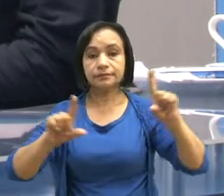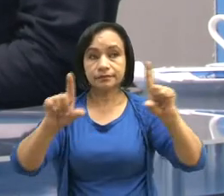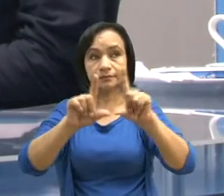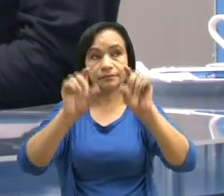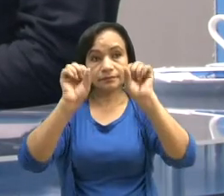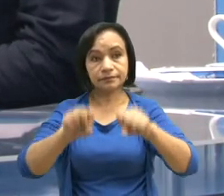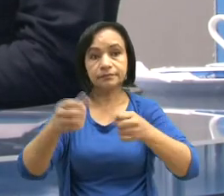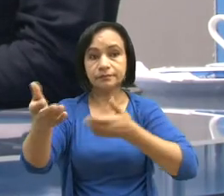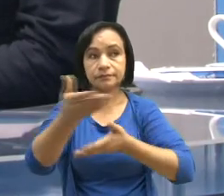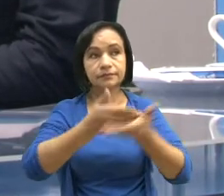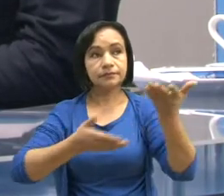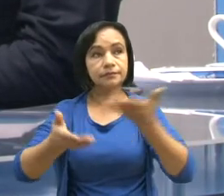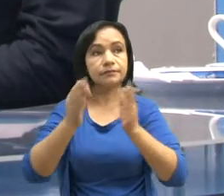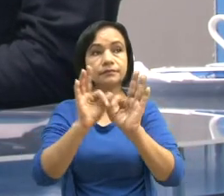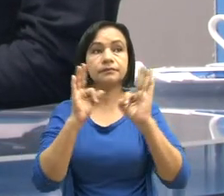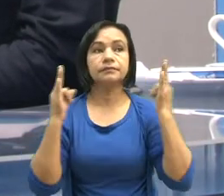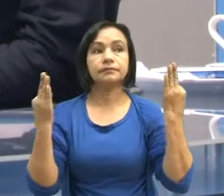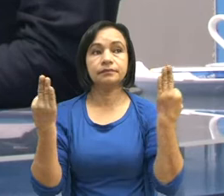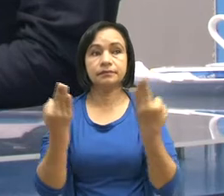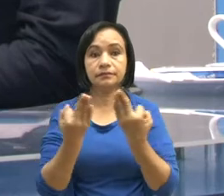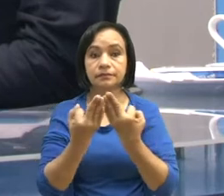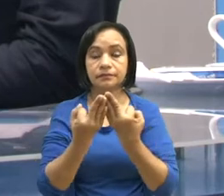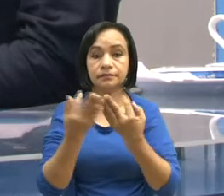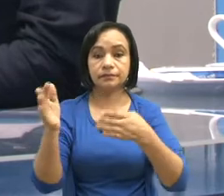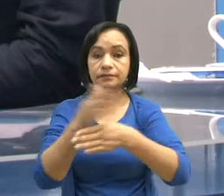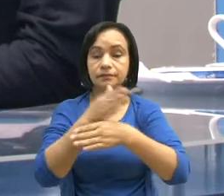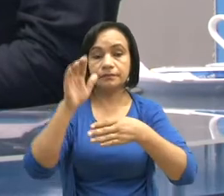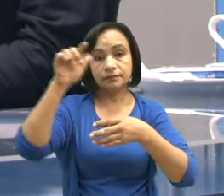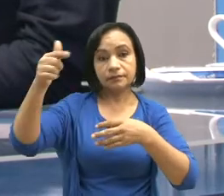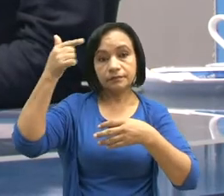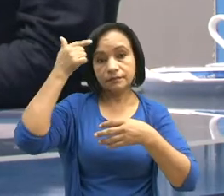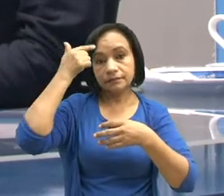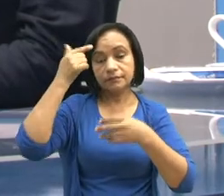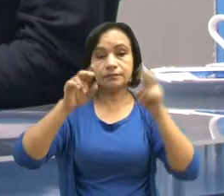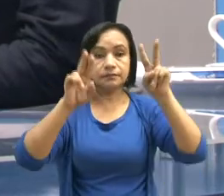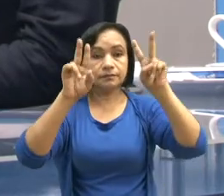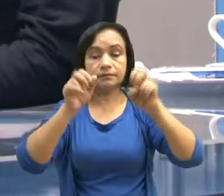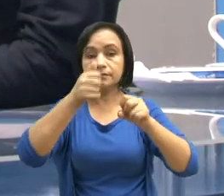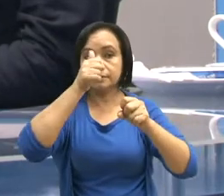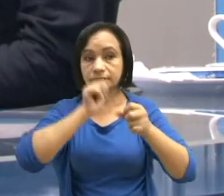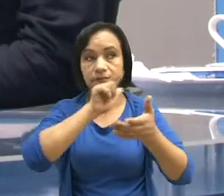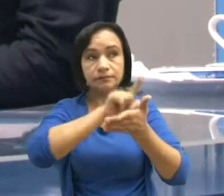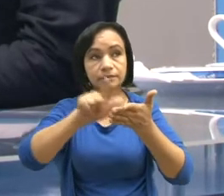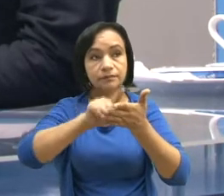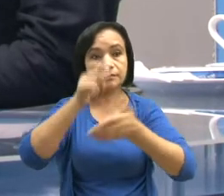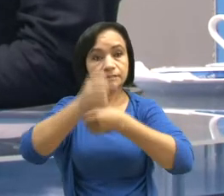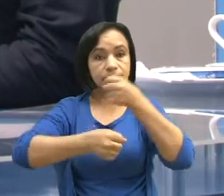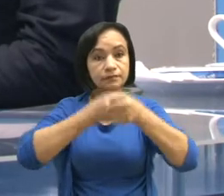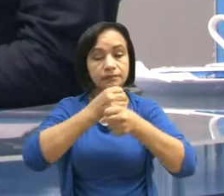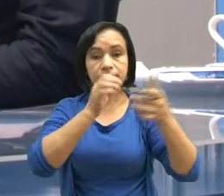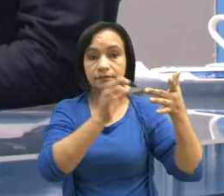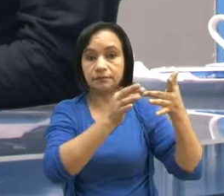pudiendo compartir con nuestra familia todo lo que nuestro gobierno, desde el tema del agua potable y saneamiento en este año especial,